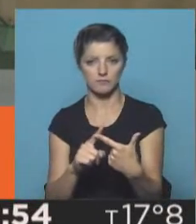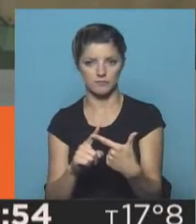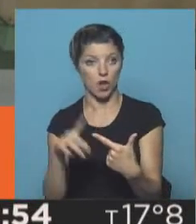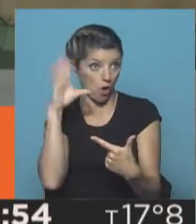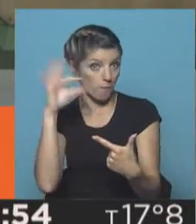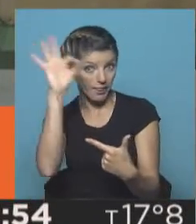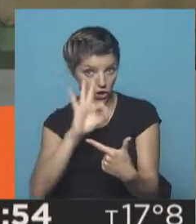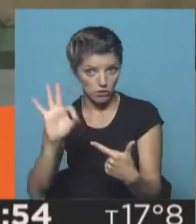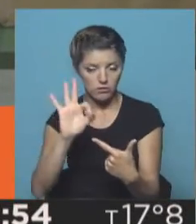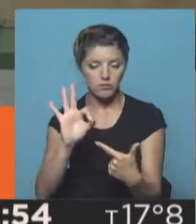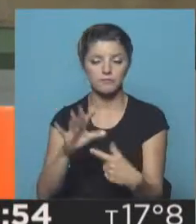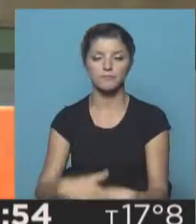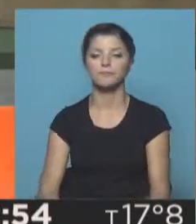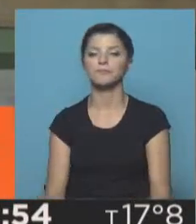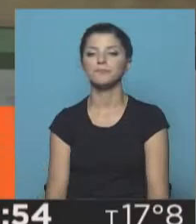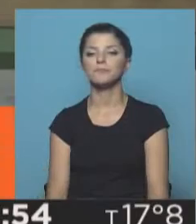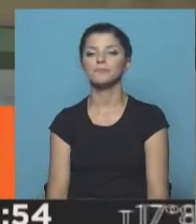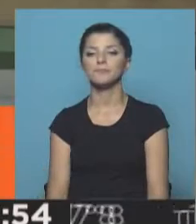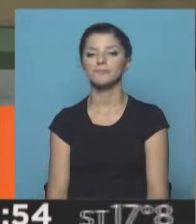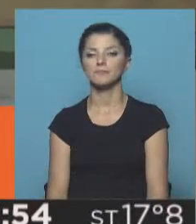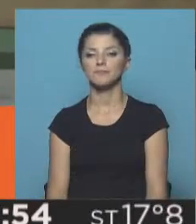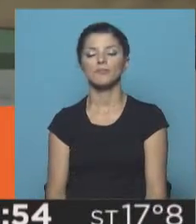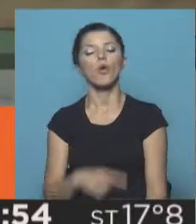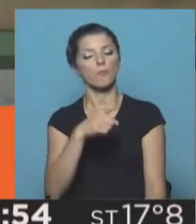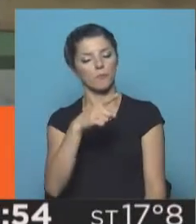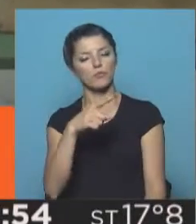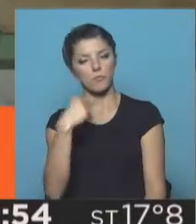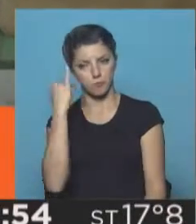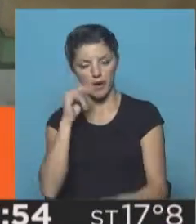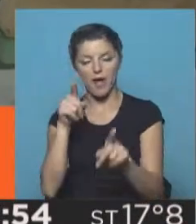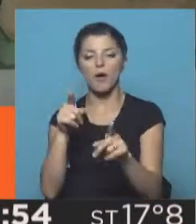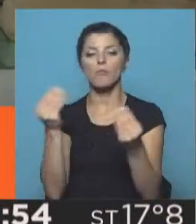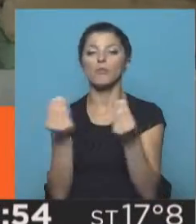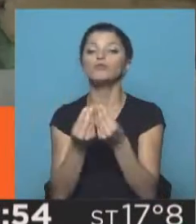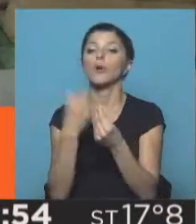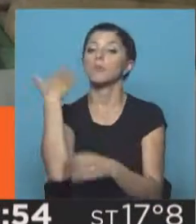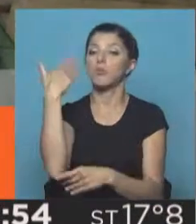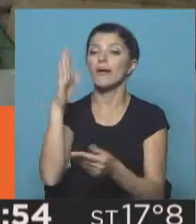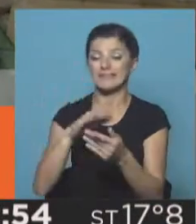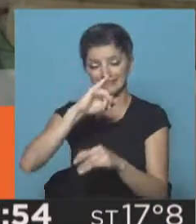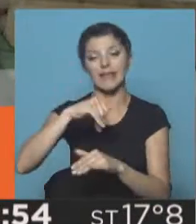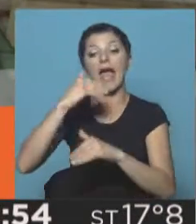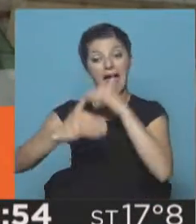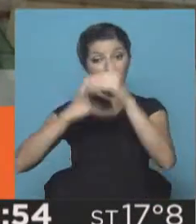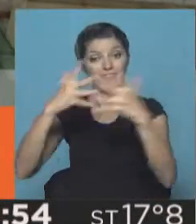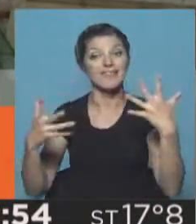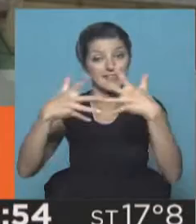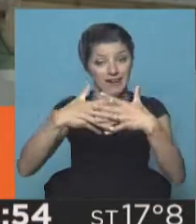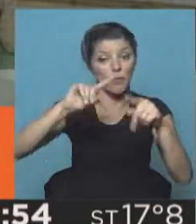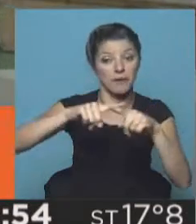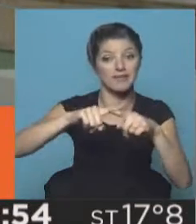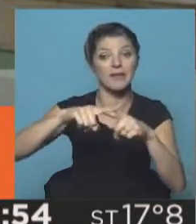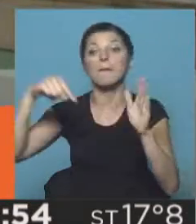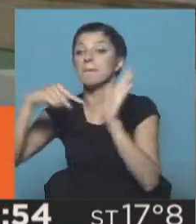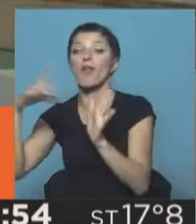tu análisis. Hubo un planteo, como vos dijiste, de poner el acento de que avanzamos en la integración política, no avanzamos en la